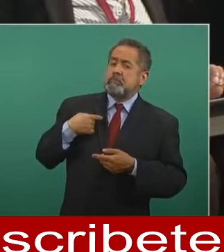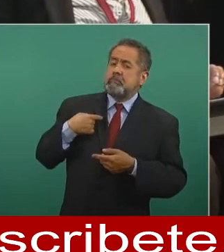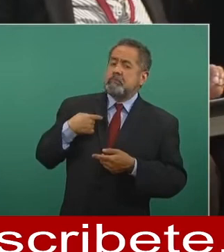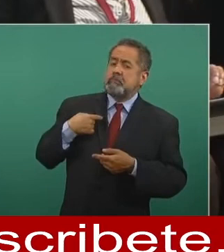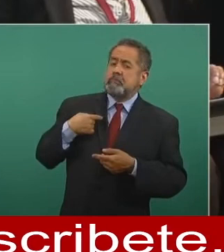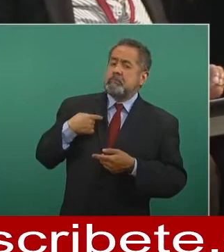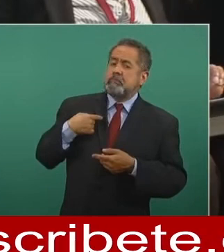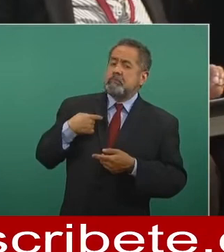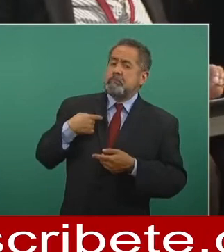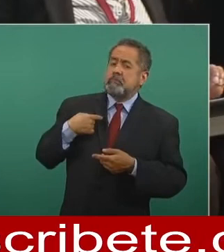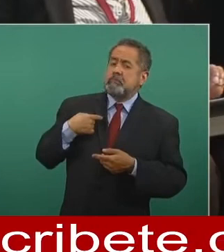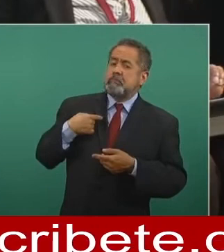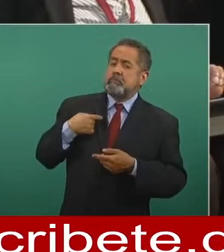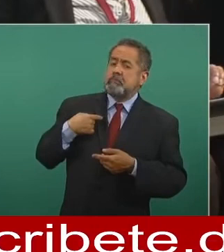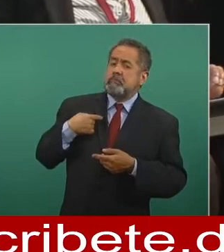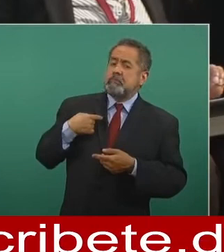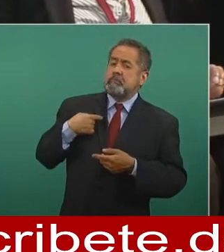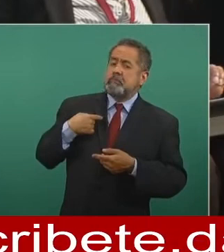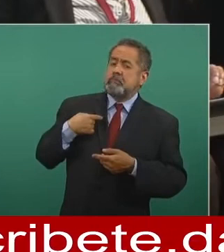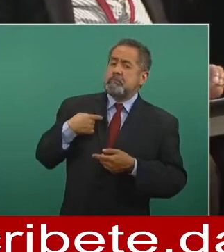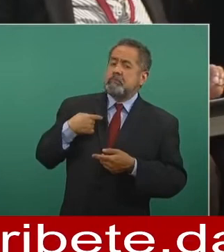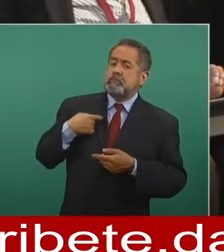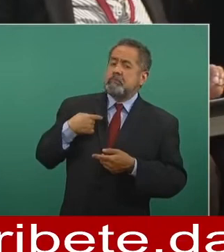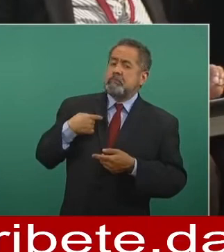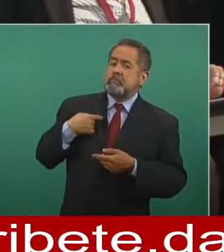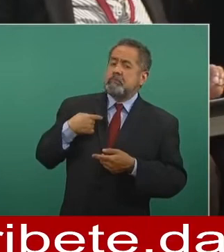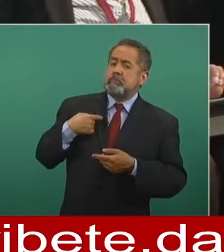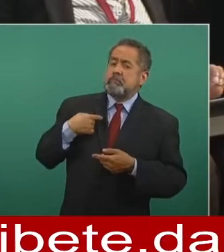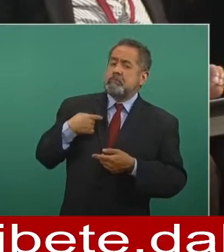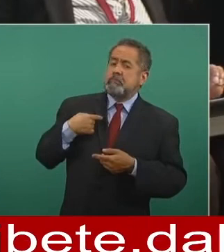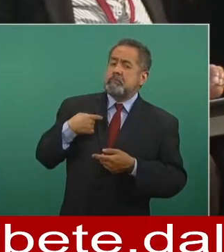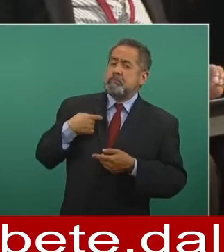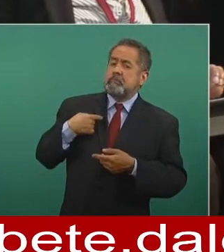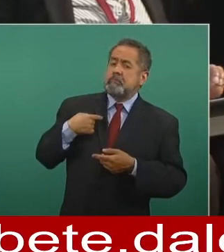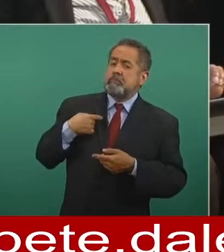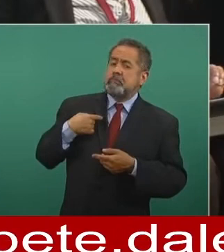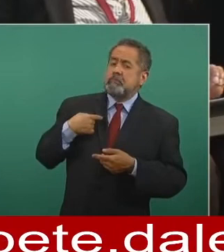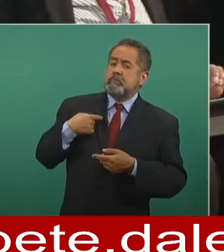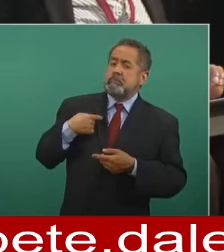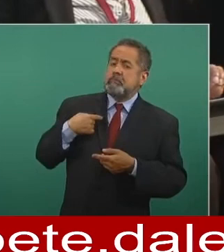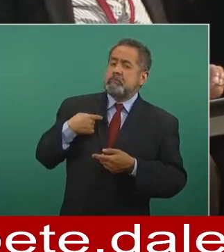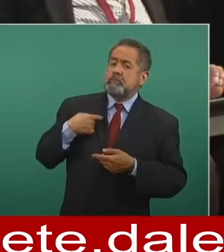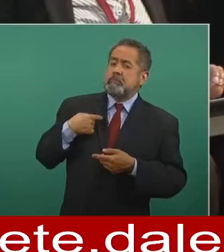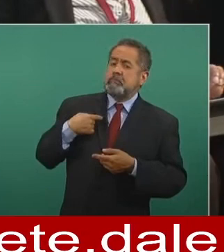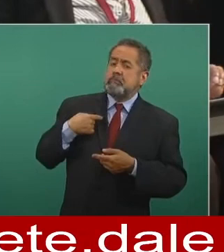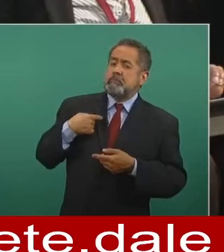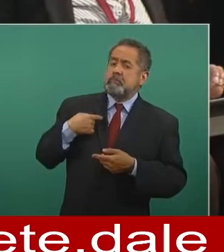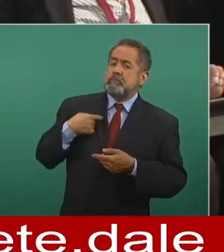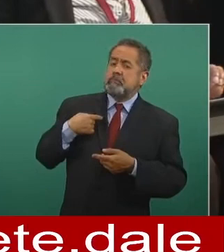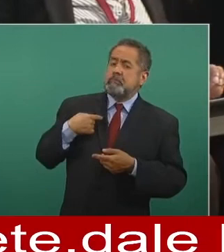conferencia matutina del día 30 de marzo. Ahí estuvo